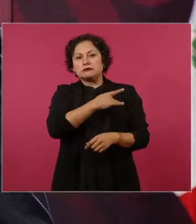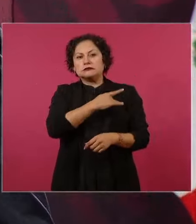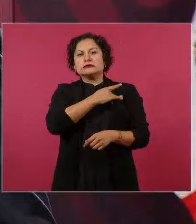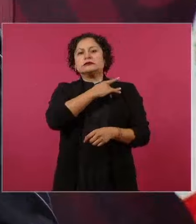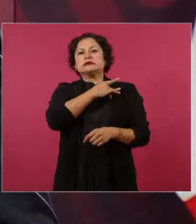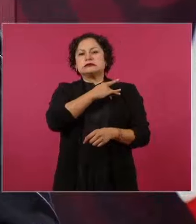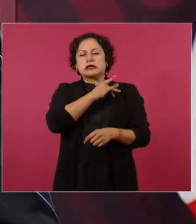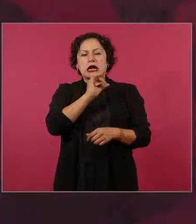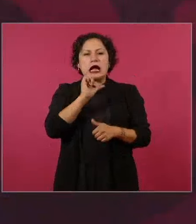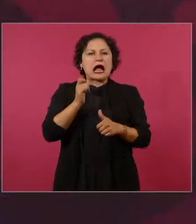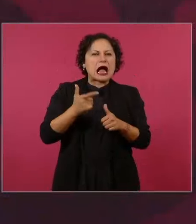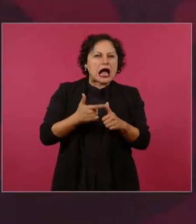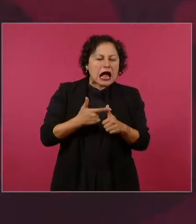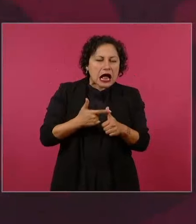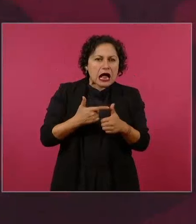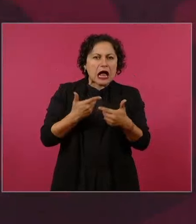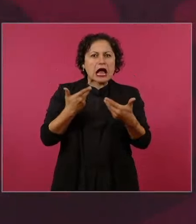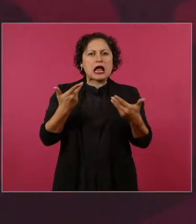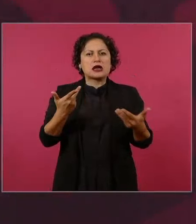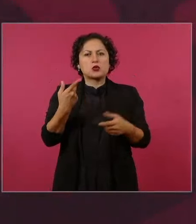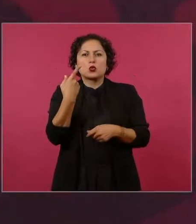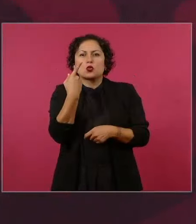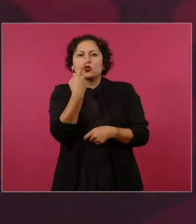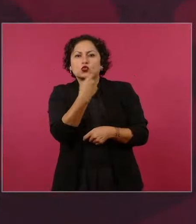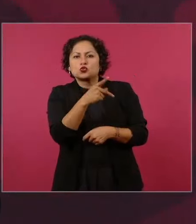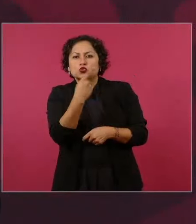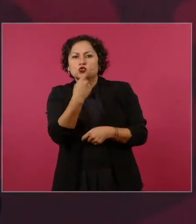para sus inspectores,